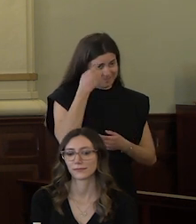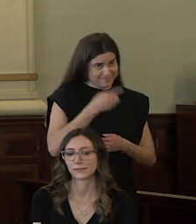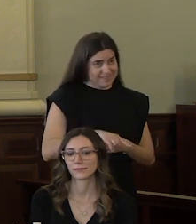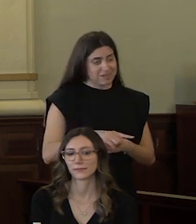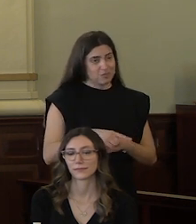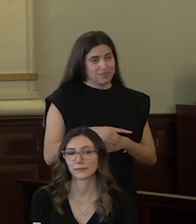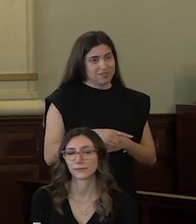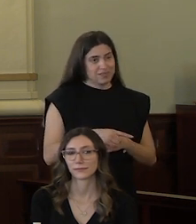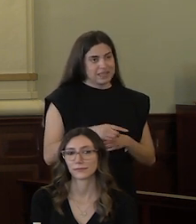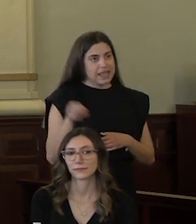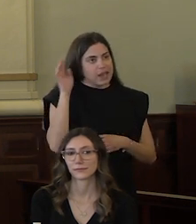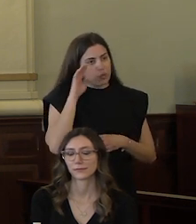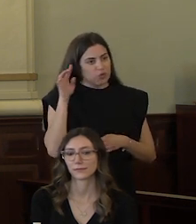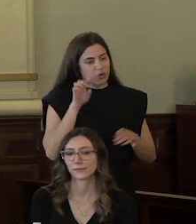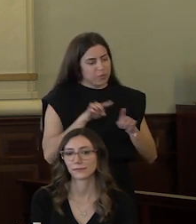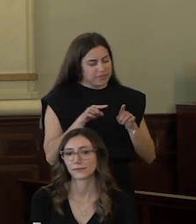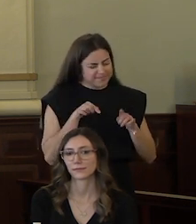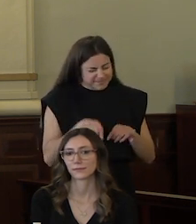pues proyectamos ilusiones.